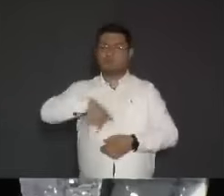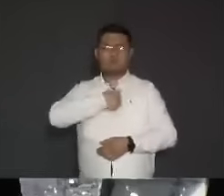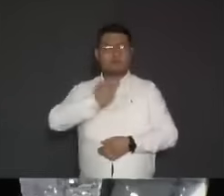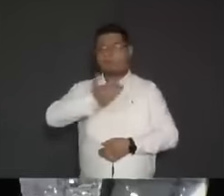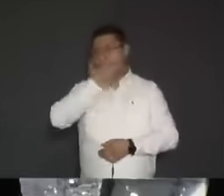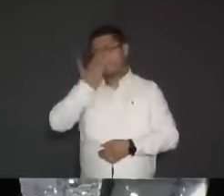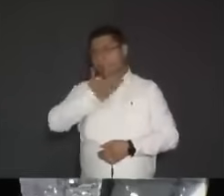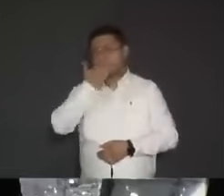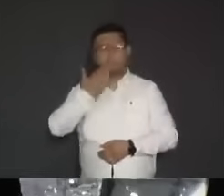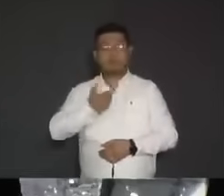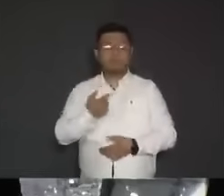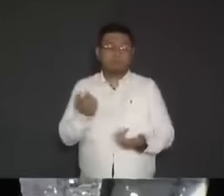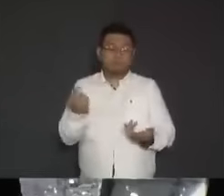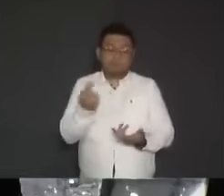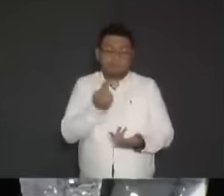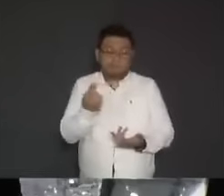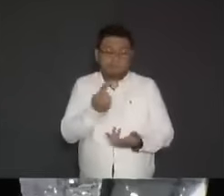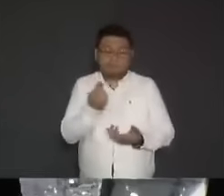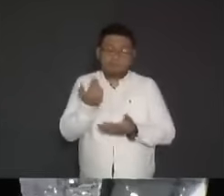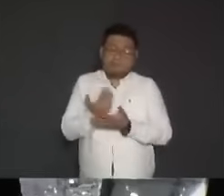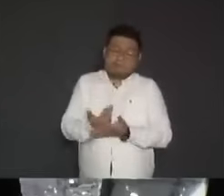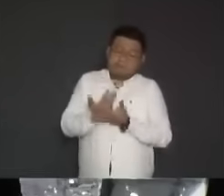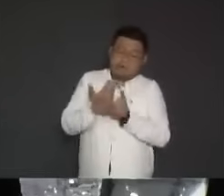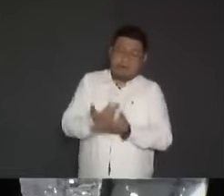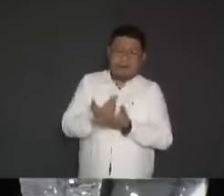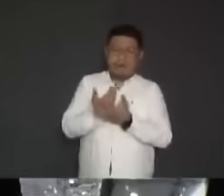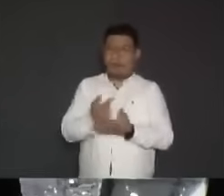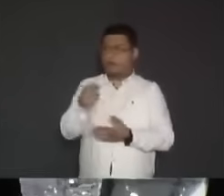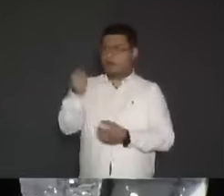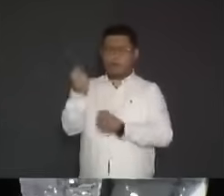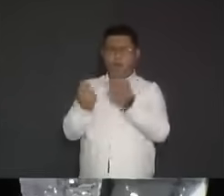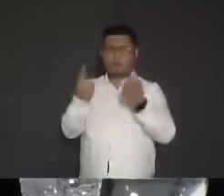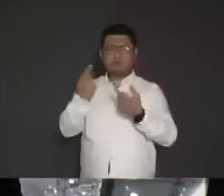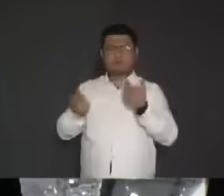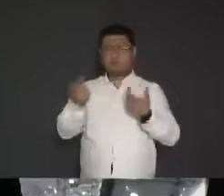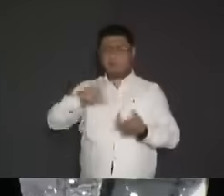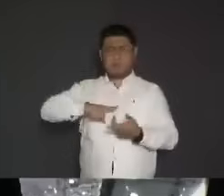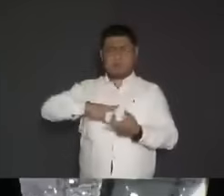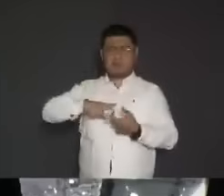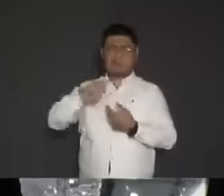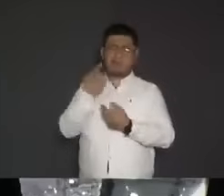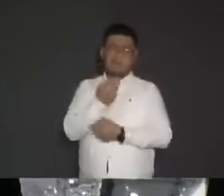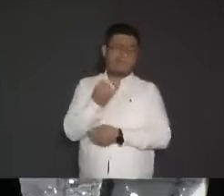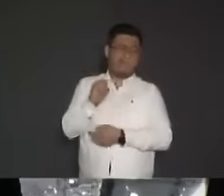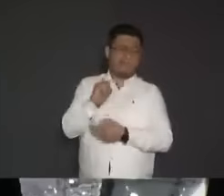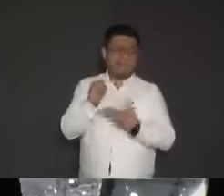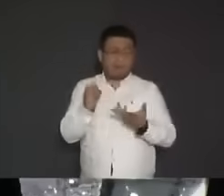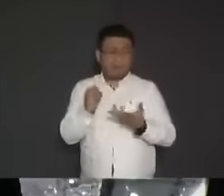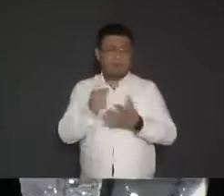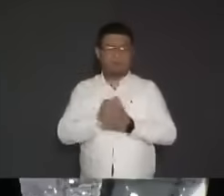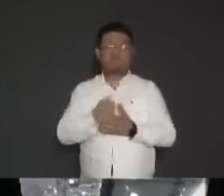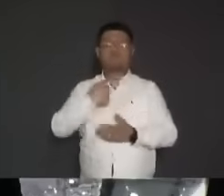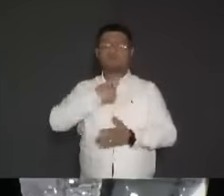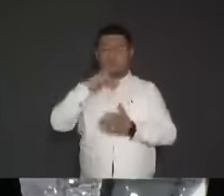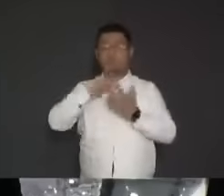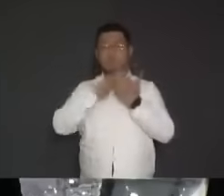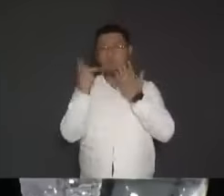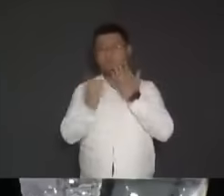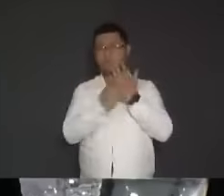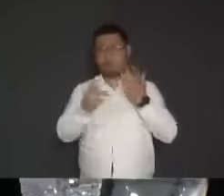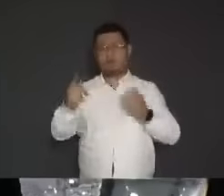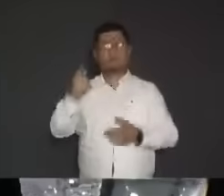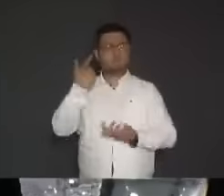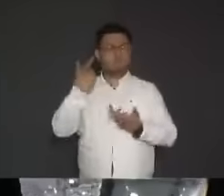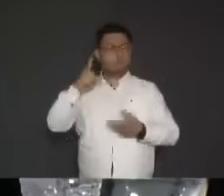con carencias ante la indiferencia de nuestros gobernantes. Yo propongo una política más humana, donde